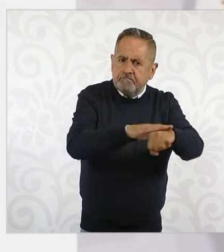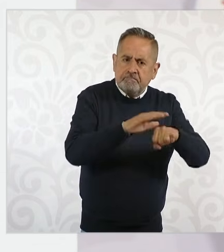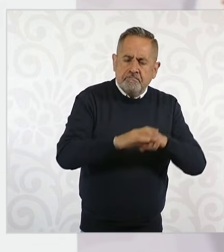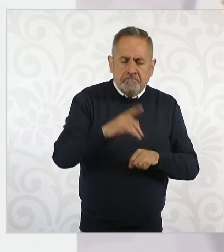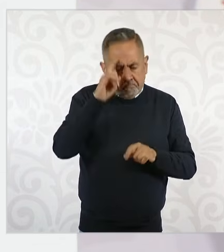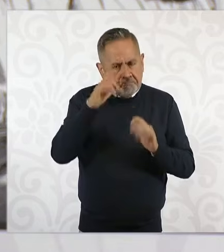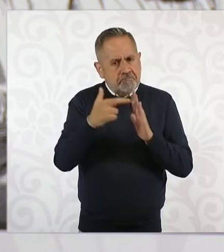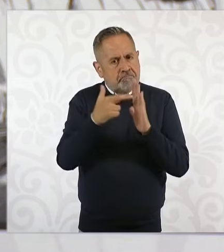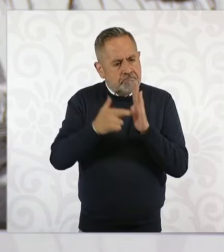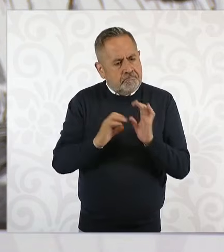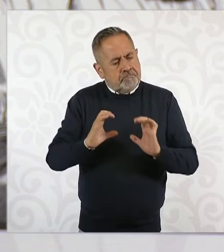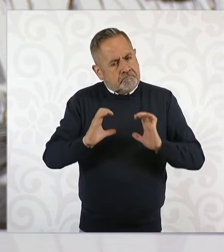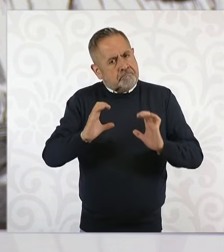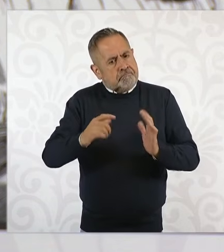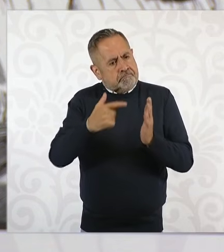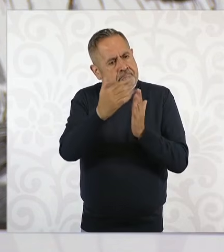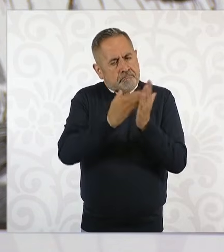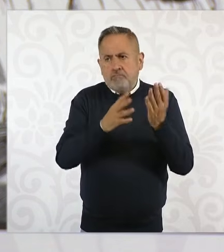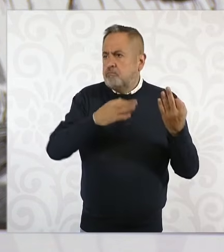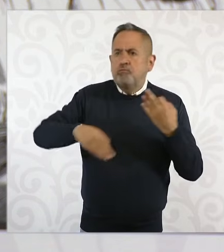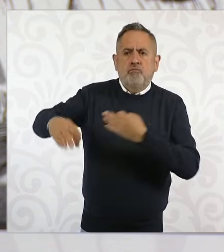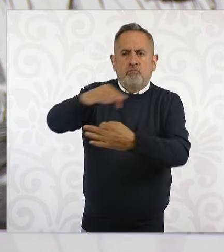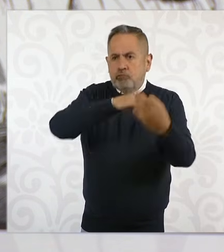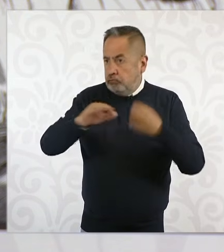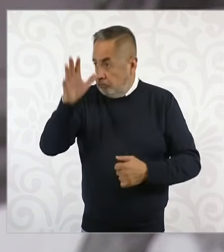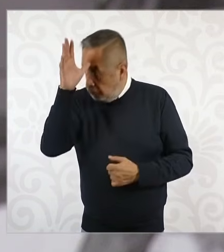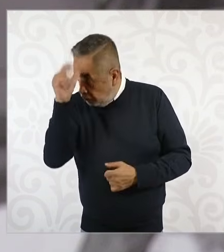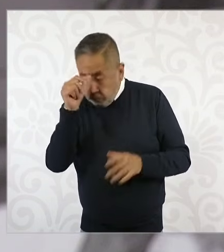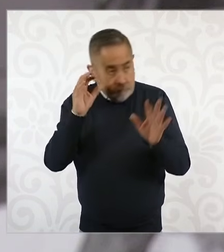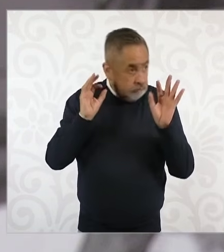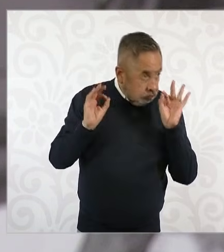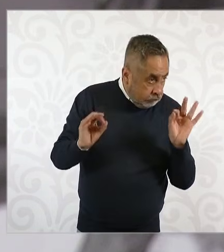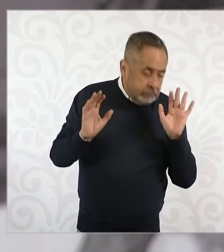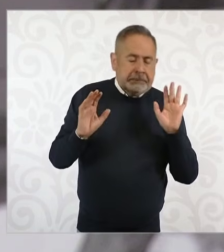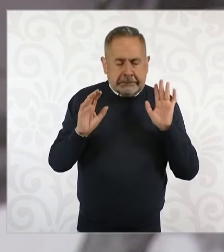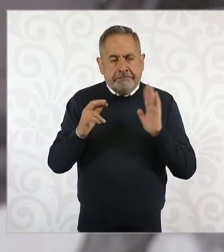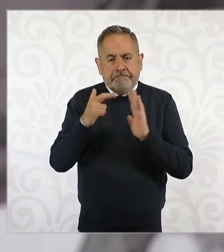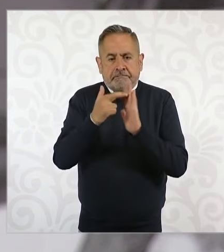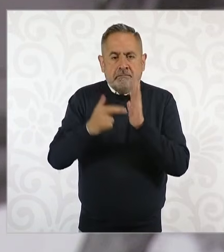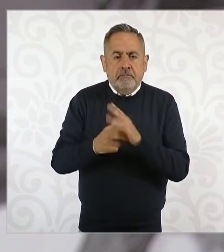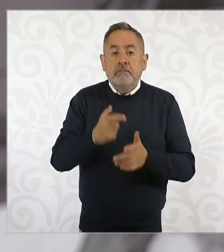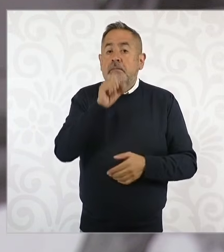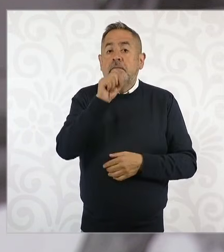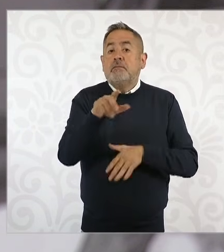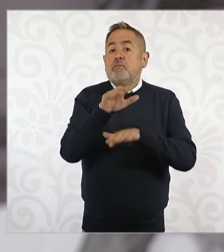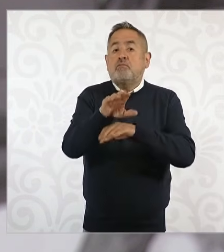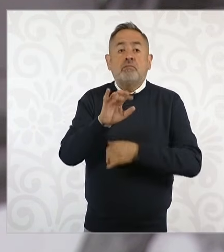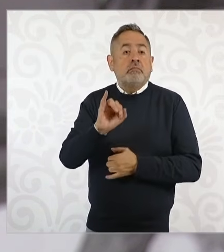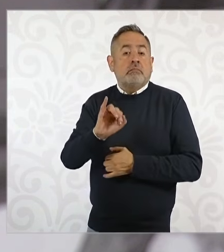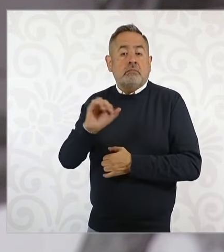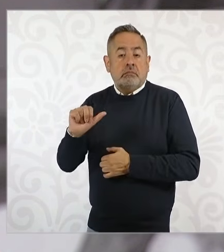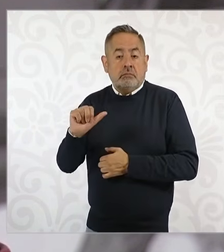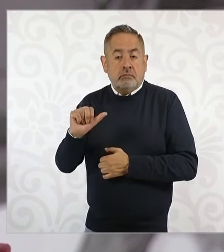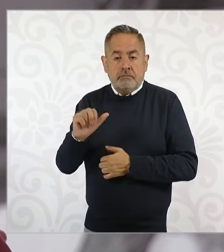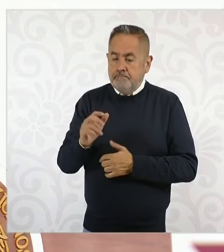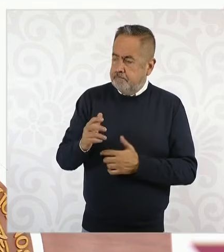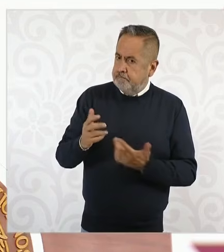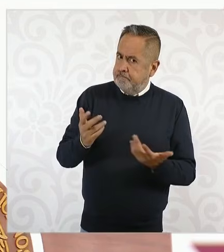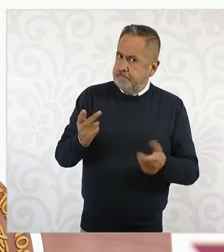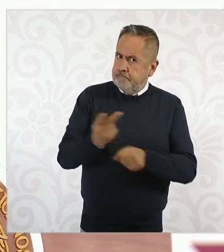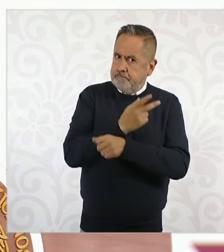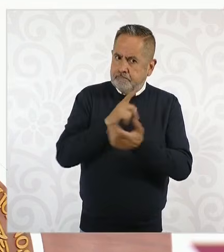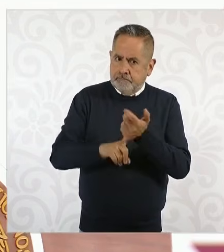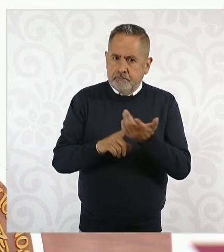de regulación entre todas y entre todos. Y también sobre la inteligencia artificial, sustentados